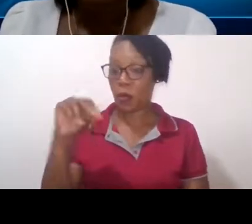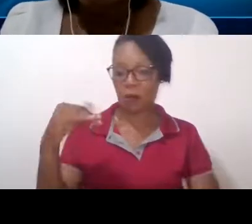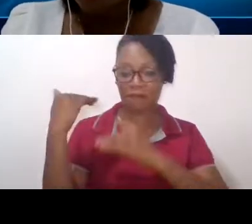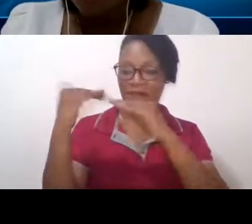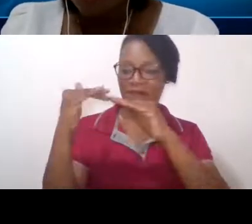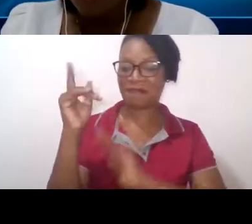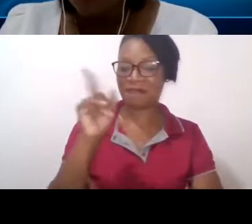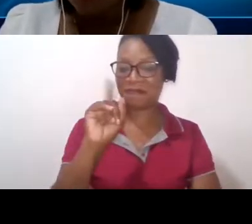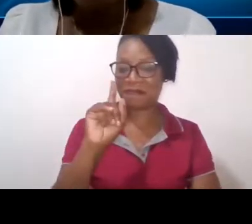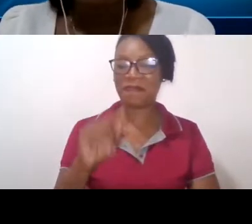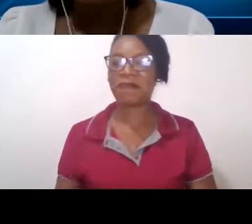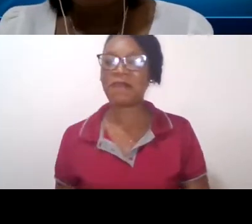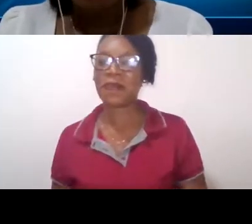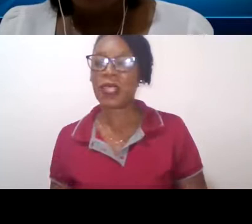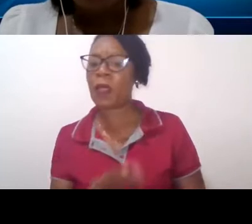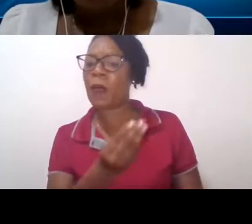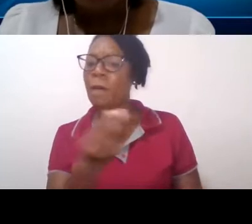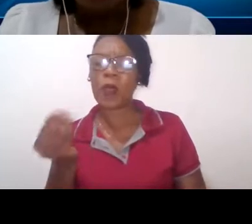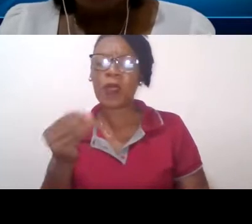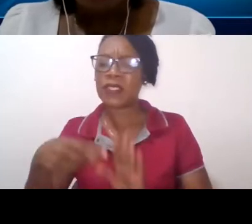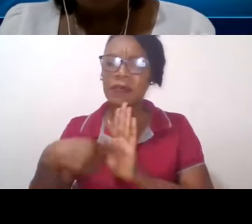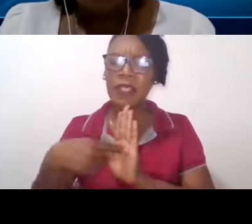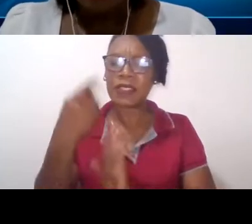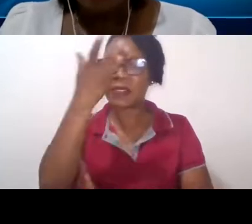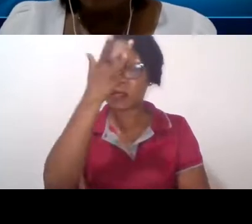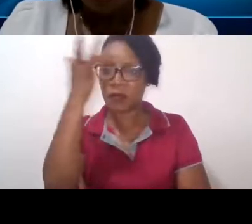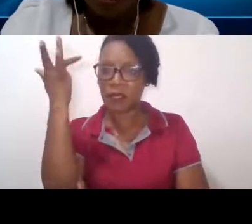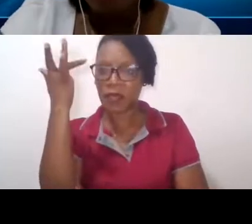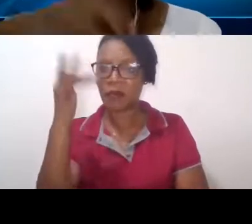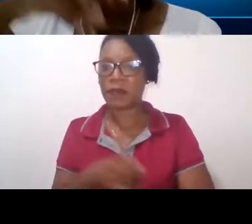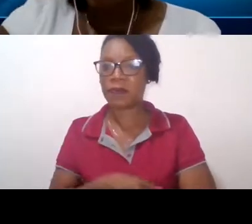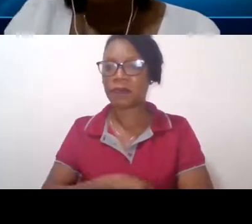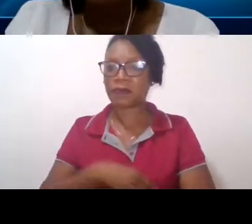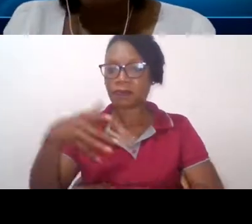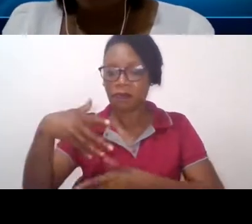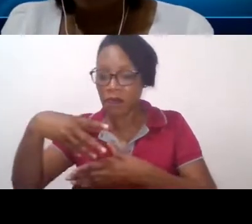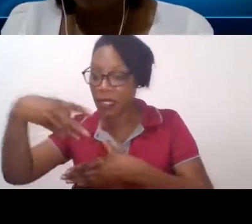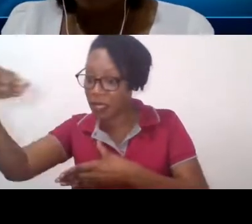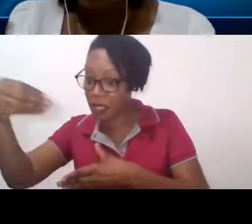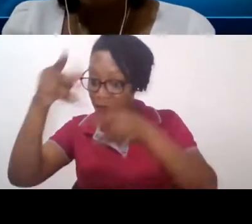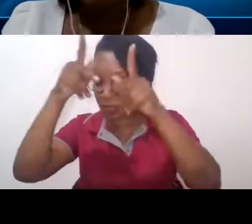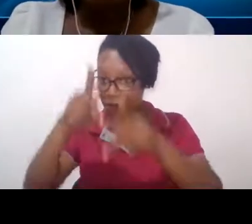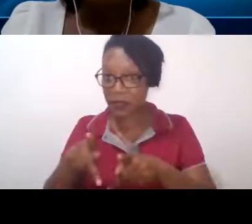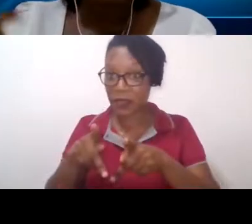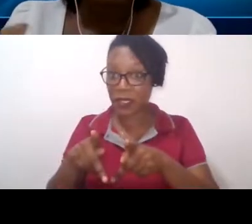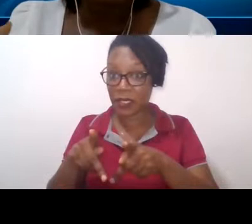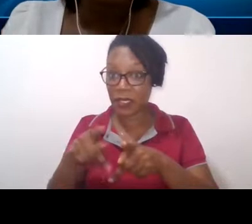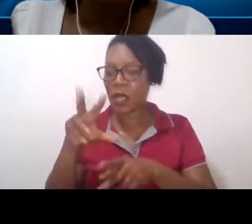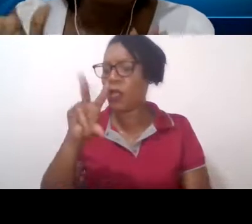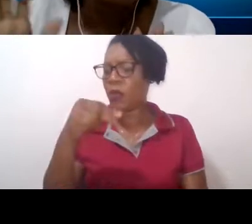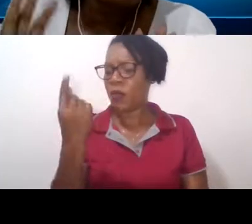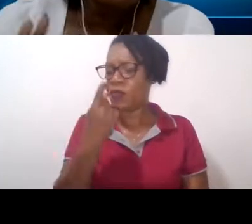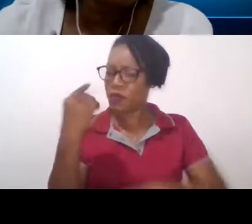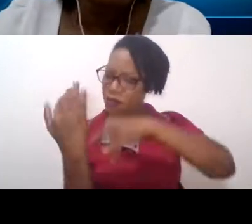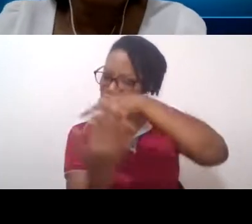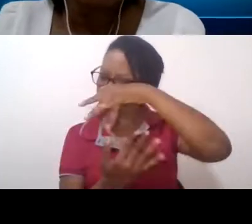yo creo que muchas veces olvidamos y sacamos a la persona, no solamente de su entorno,